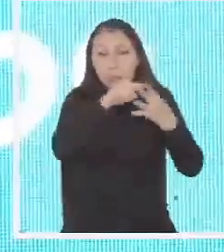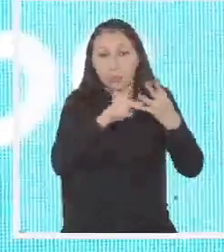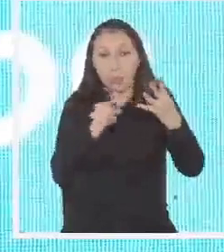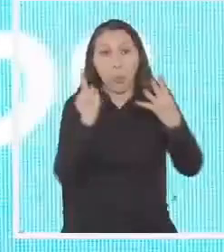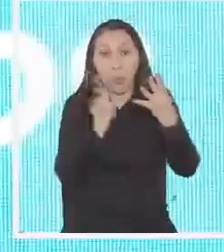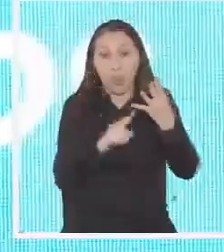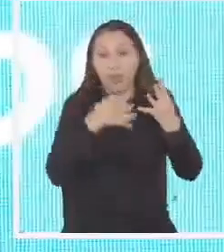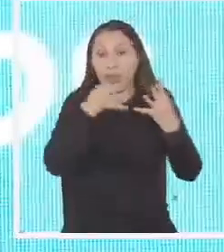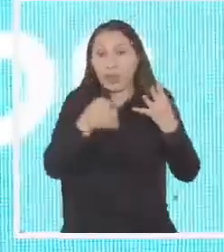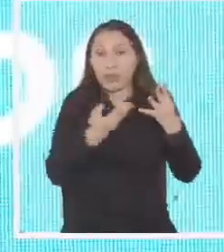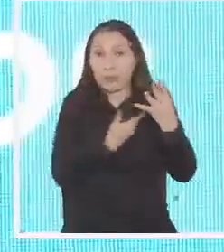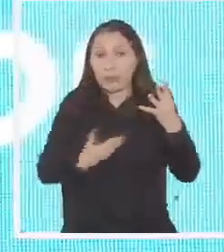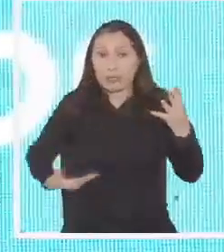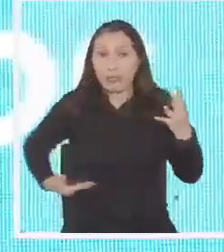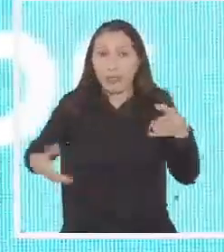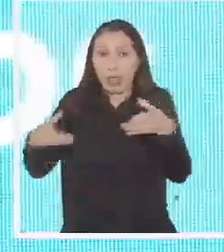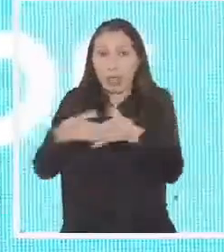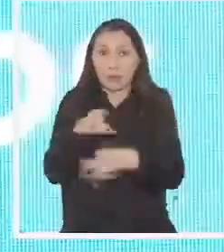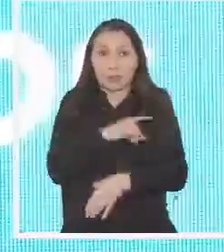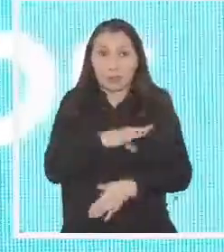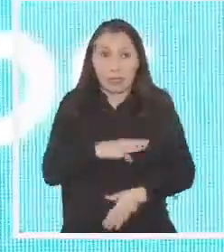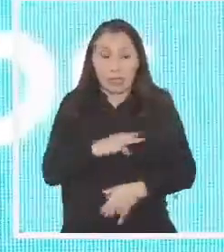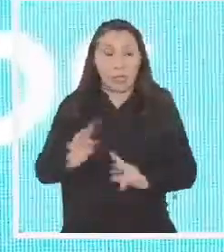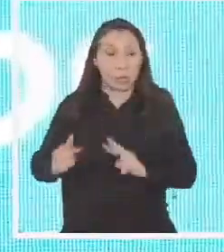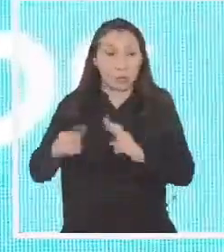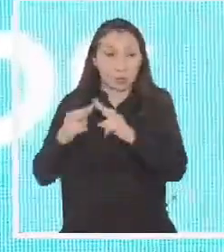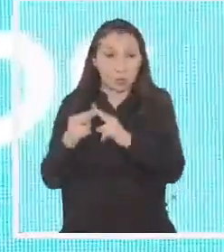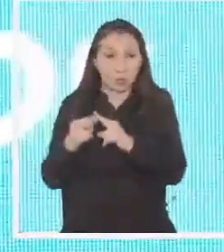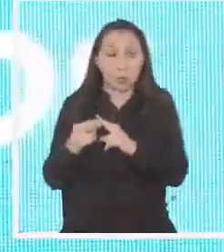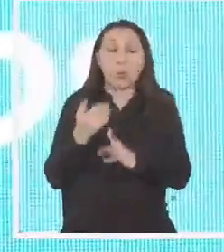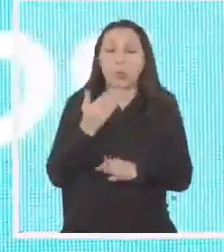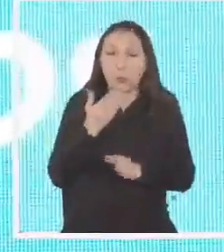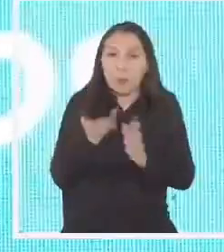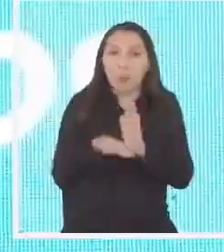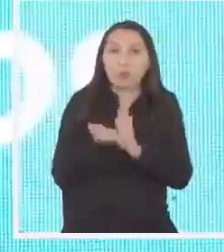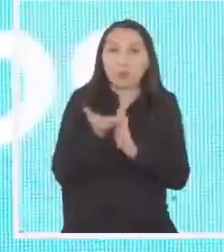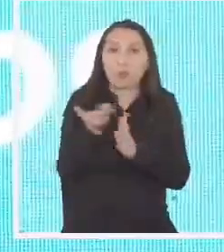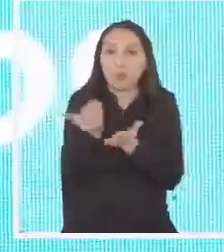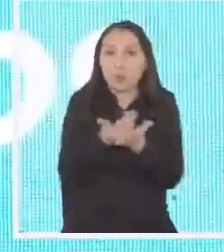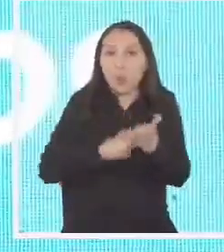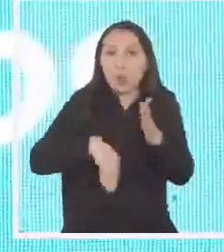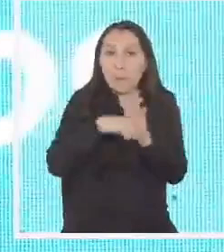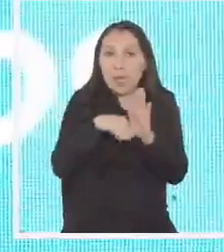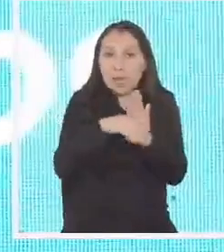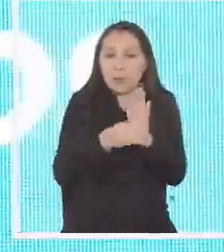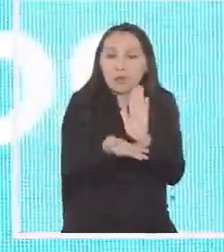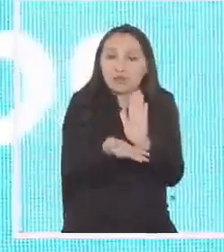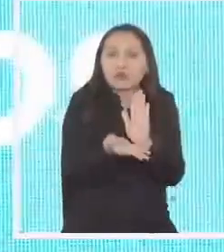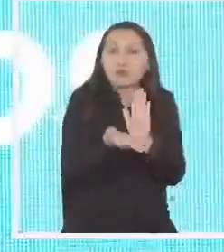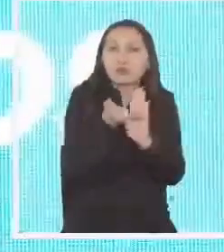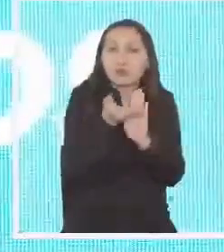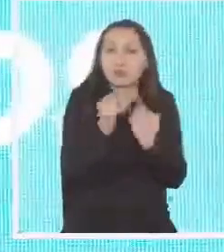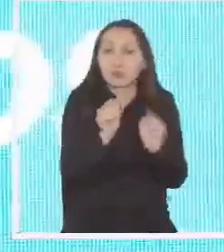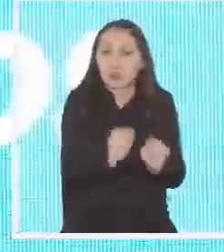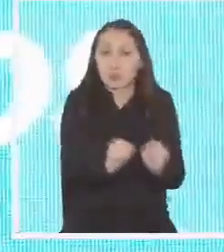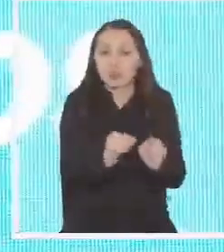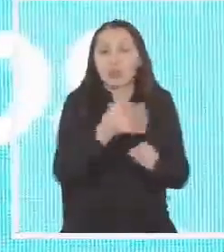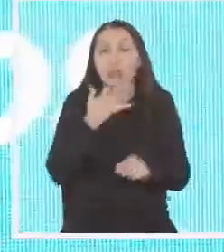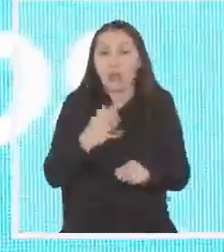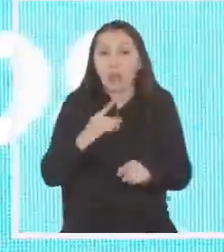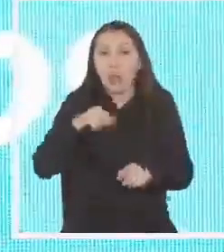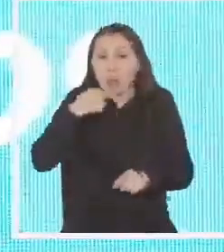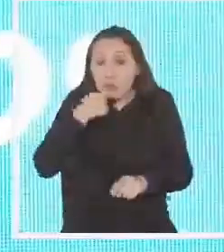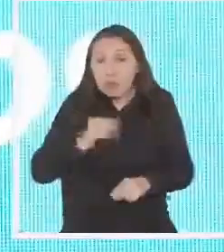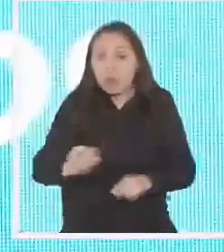propuestas que plantea el presidente de la Cámara. También el aumento del sueldo mínimo. Estamos hablando, se va a